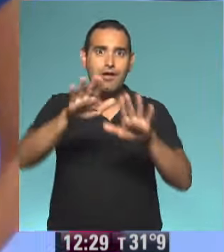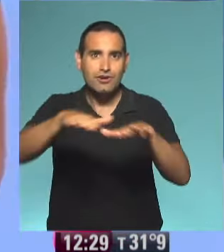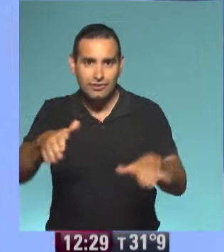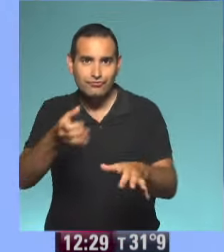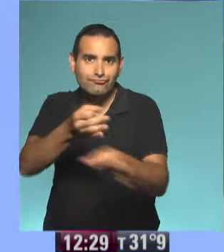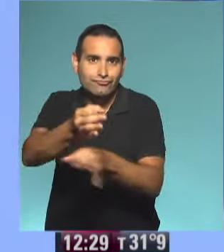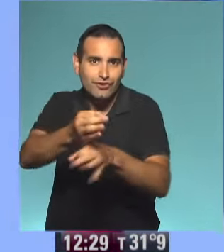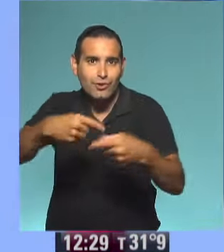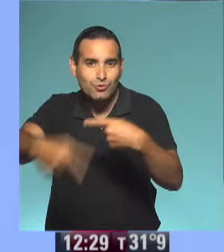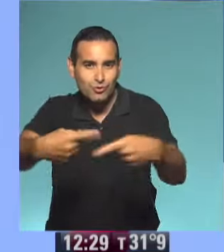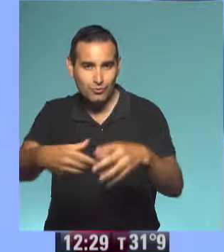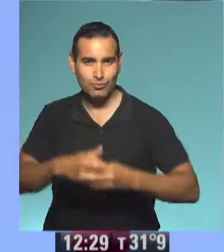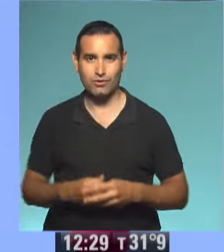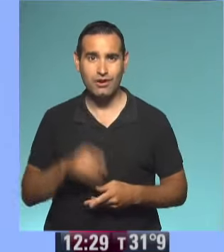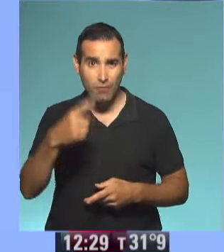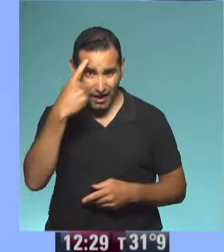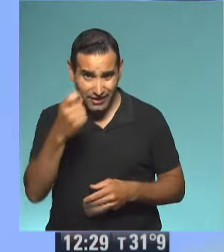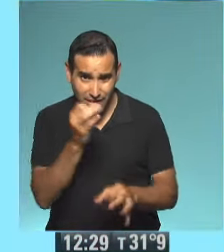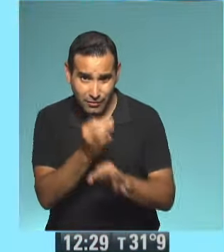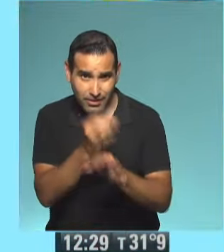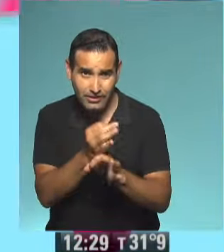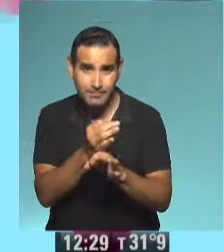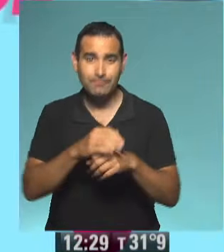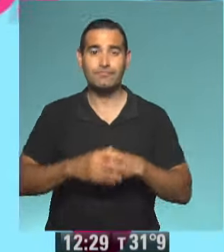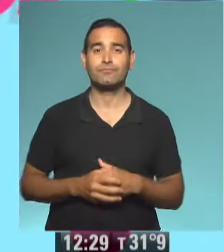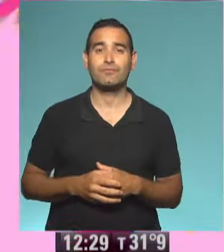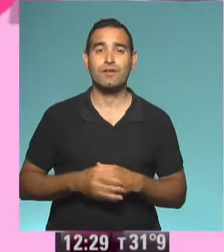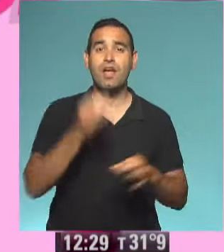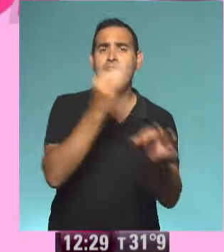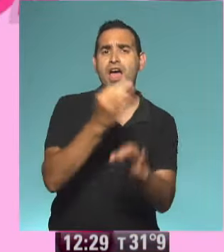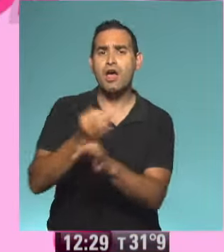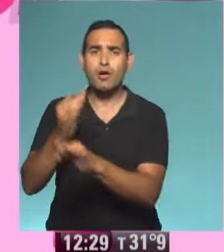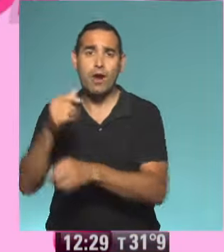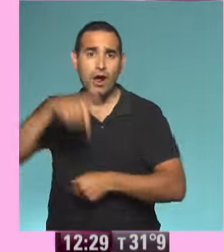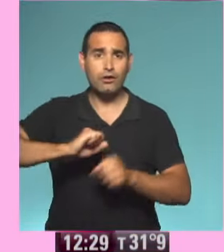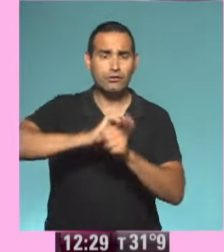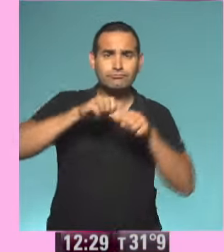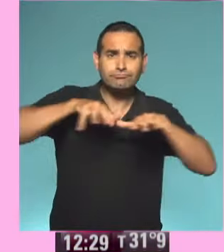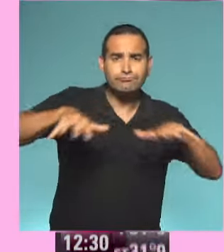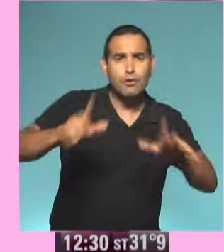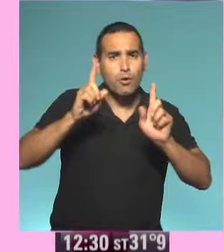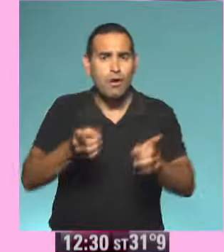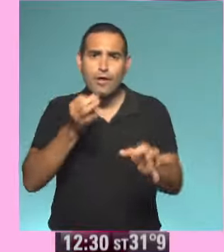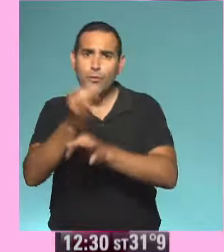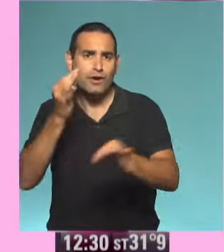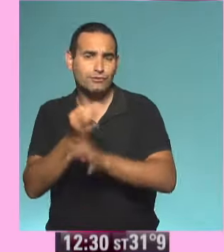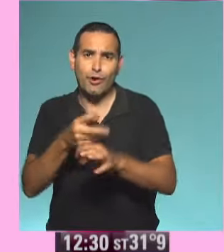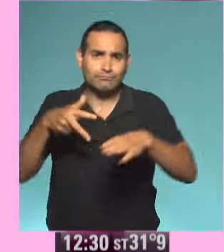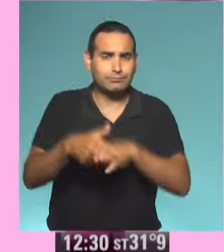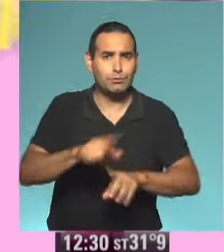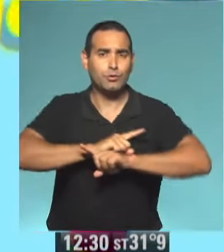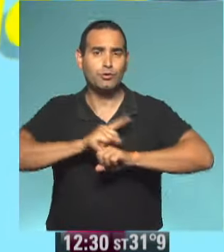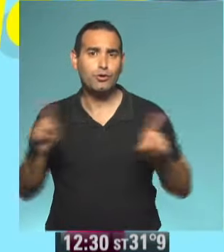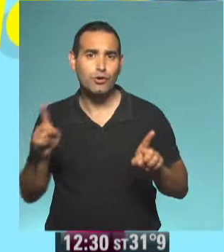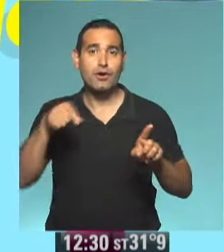escuela. ¿Ustedes extrañan la escuela? Las escuelas cerraron para la pandemia contener, pero la educación no se tuvo que detener.